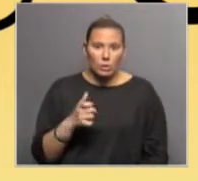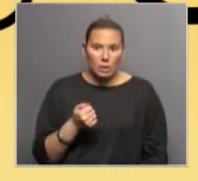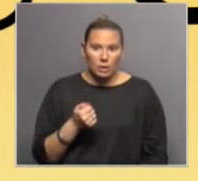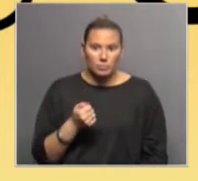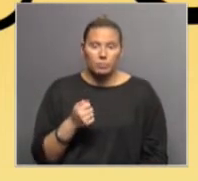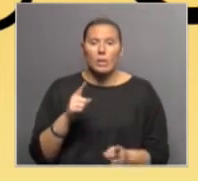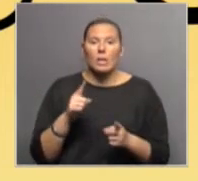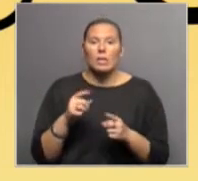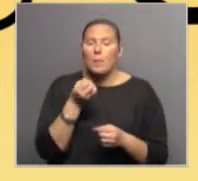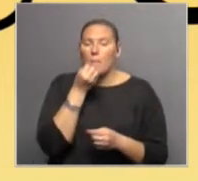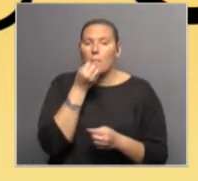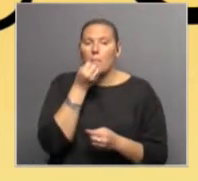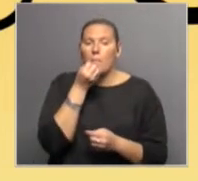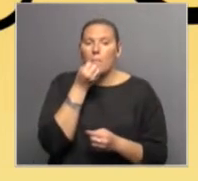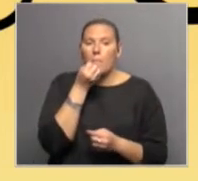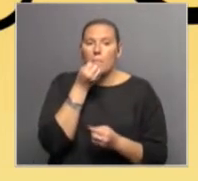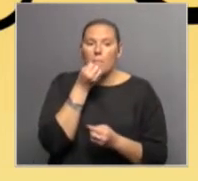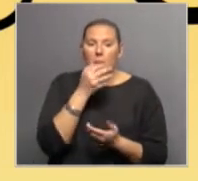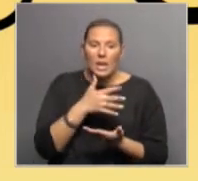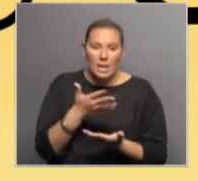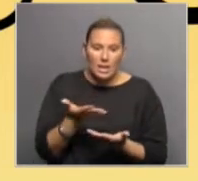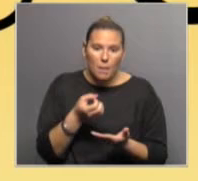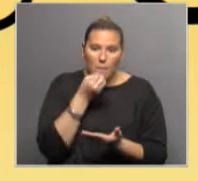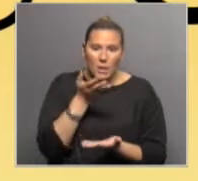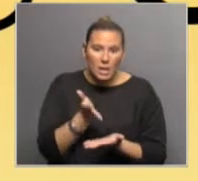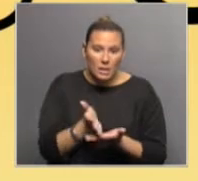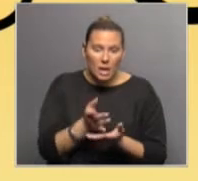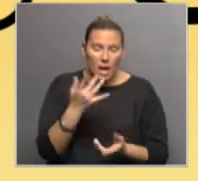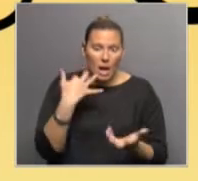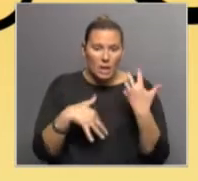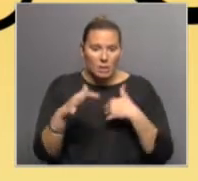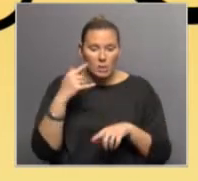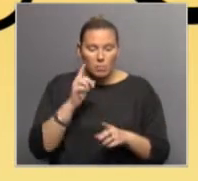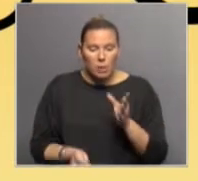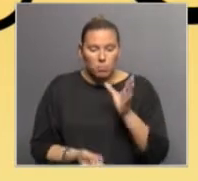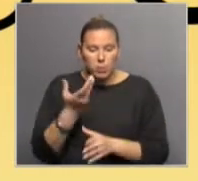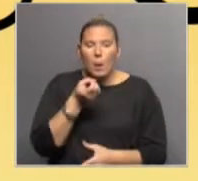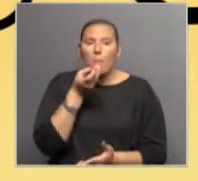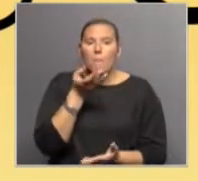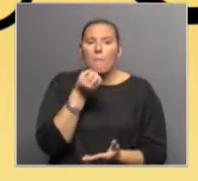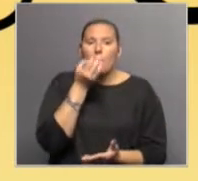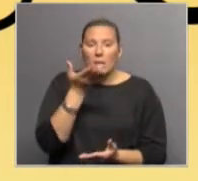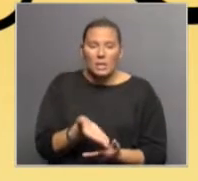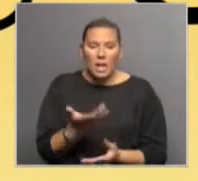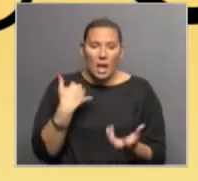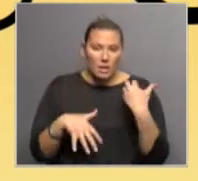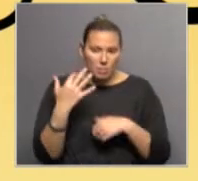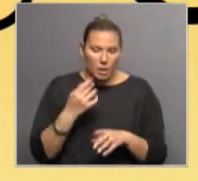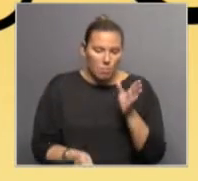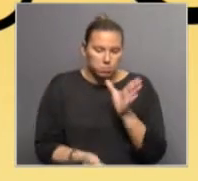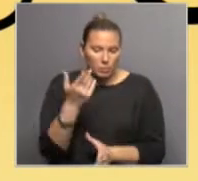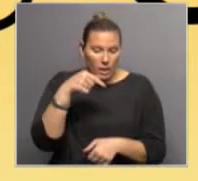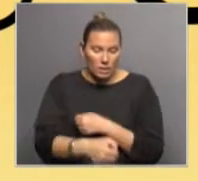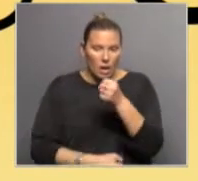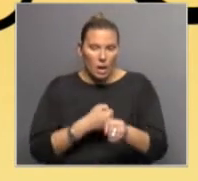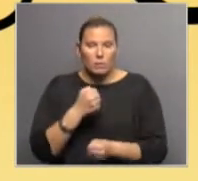veterinario, y también nos habló de la importancia de la creación este año del Instituto Nacional de Bienestar Animal. Y bueno, nos hablaba